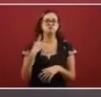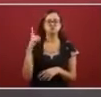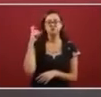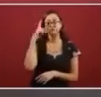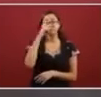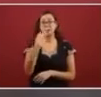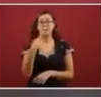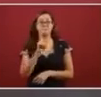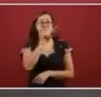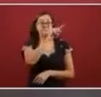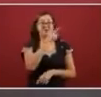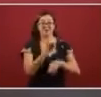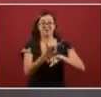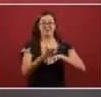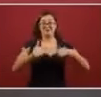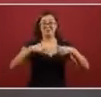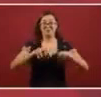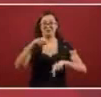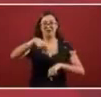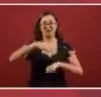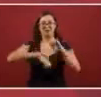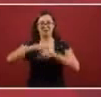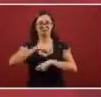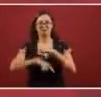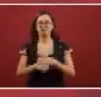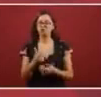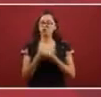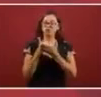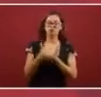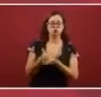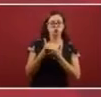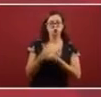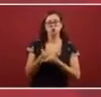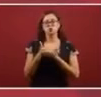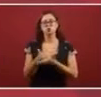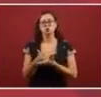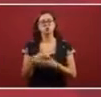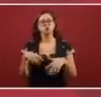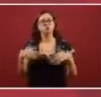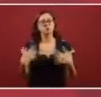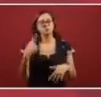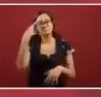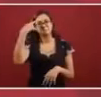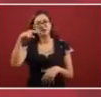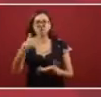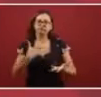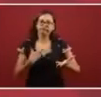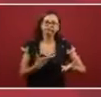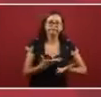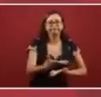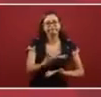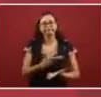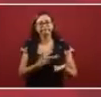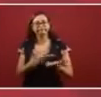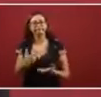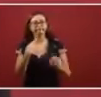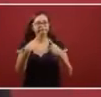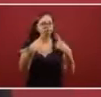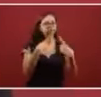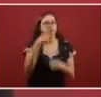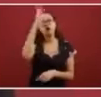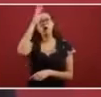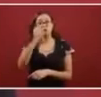embajador ayudó mucho a buscar un acuerdo y